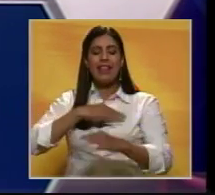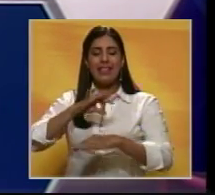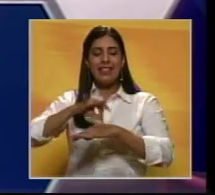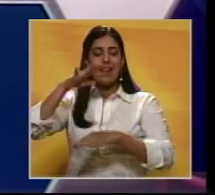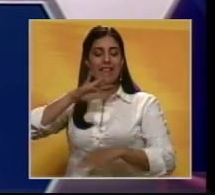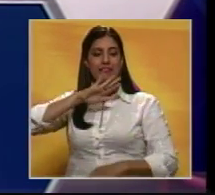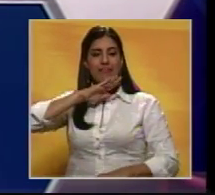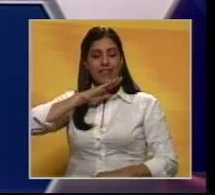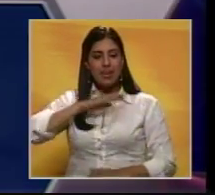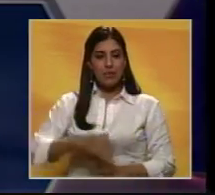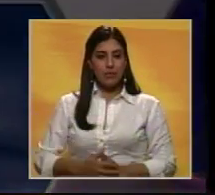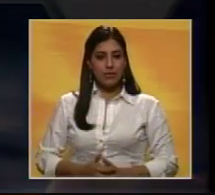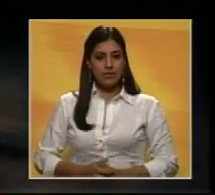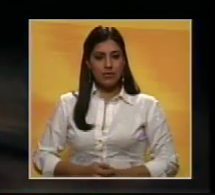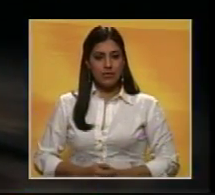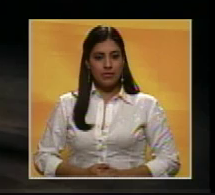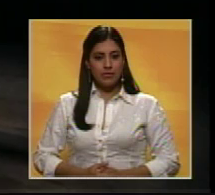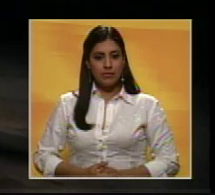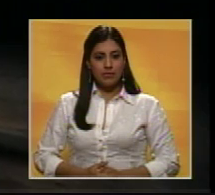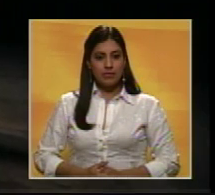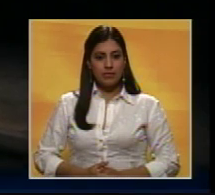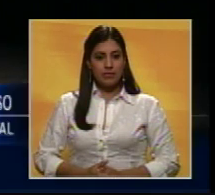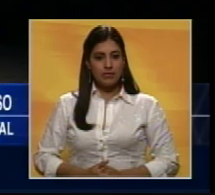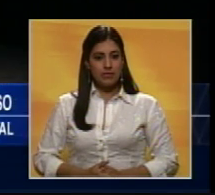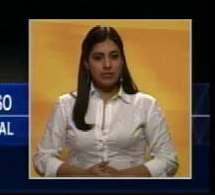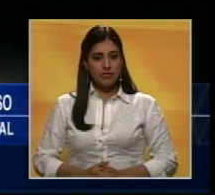delicado estado de salud.